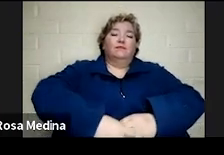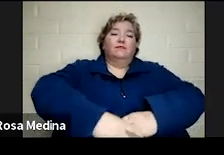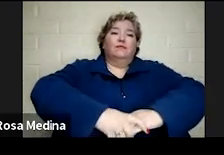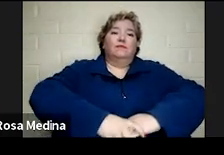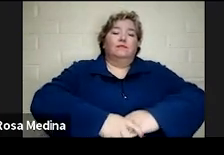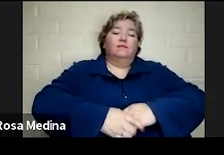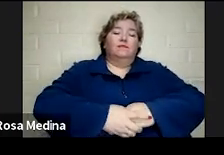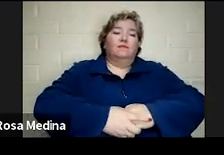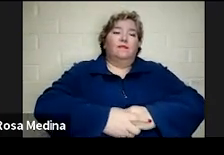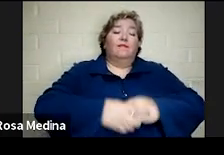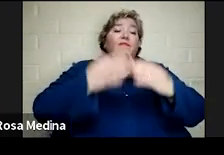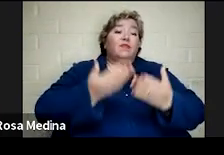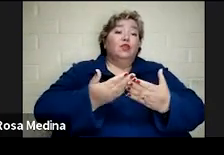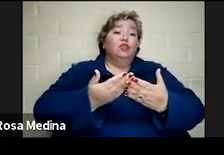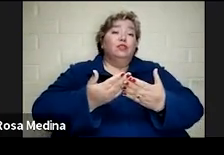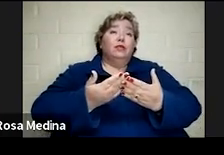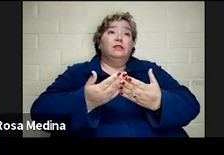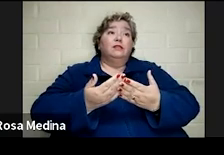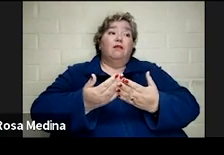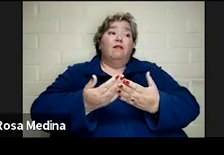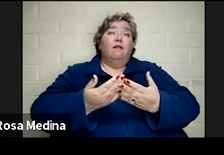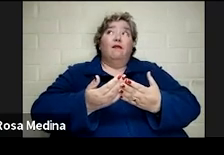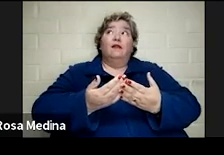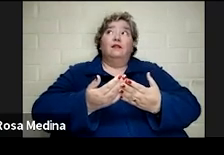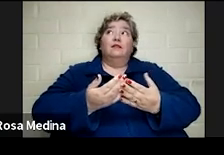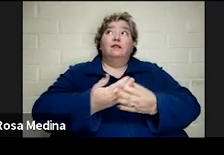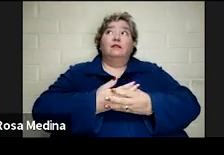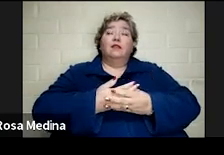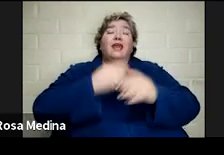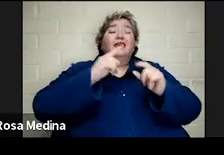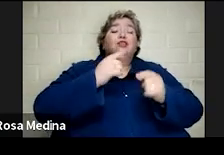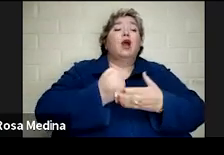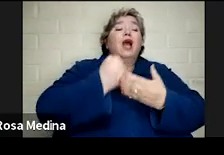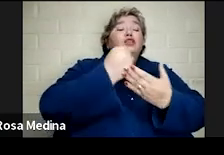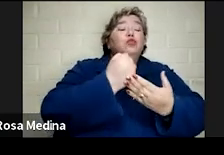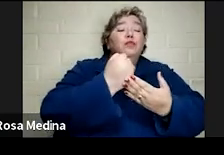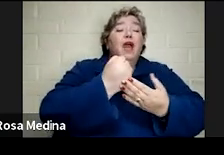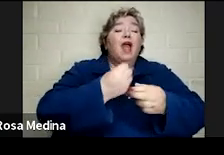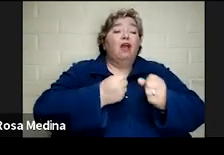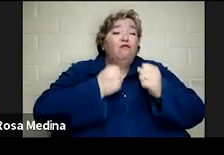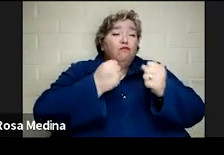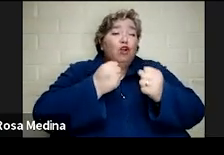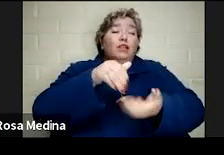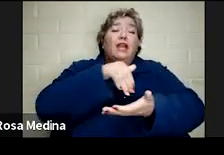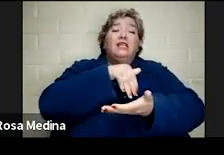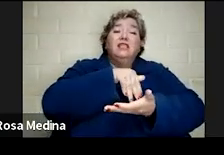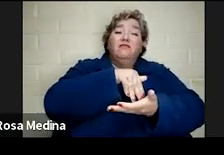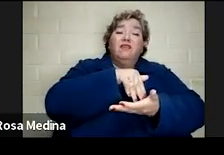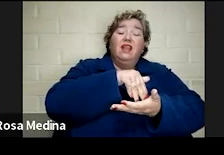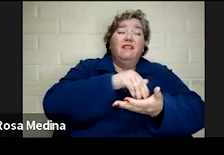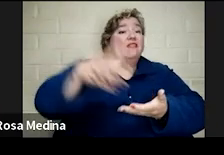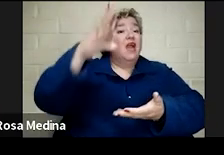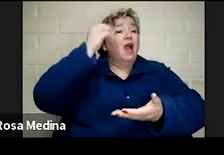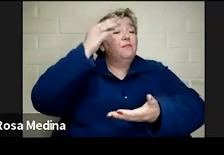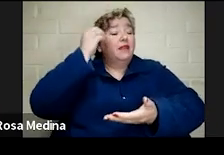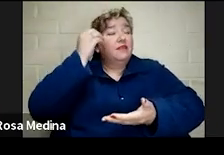Y por lo tanto, ayuda a identificar tanto las fortalezas y las debilidades, como dije antes, en el aprendizaje, pero